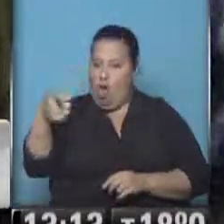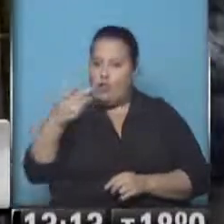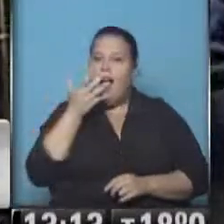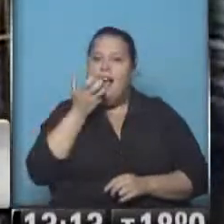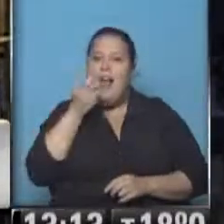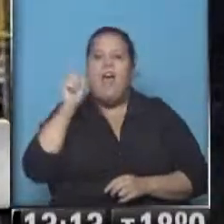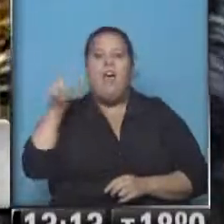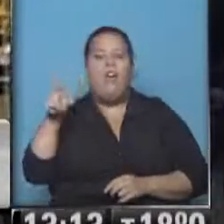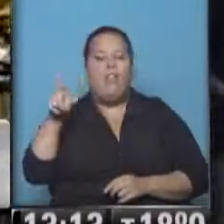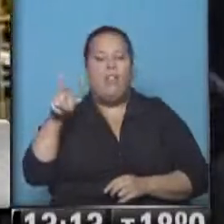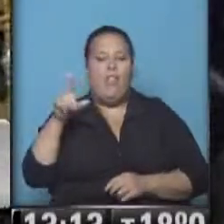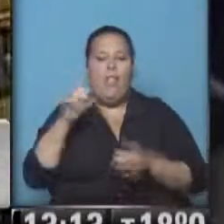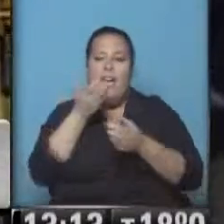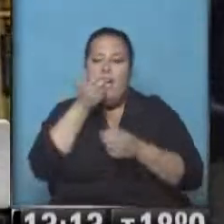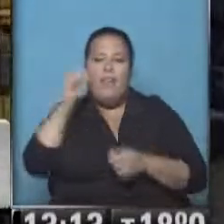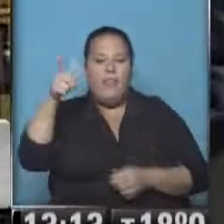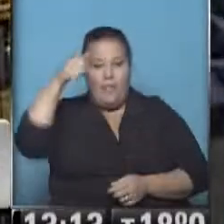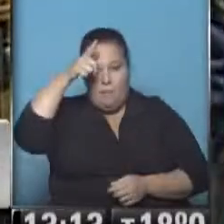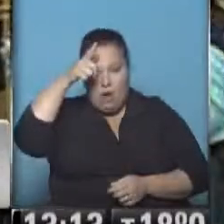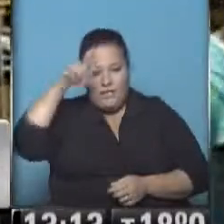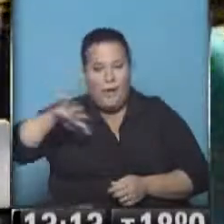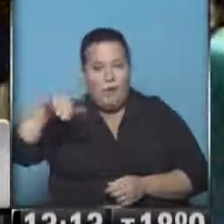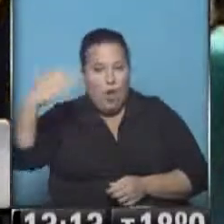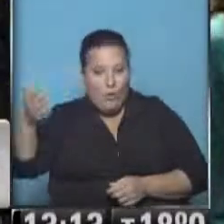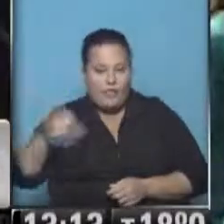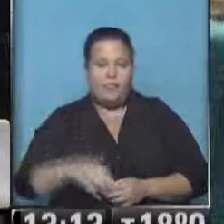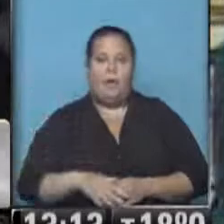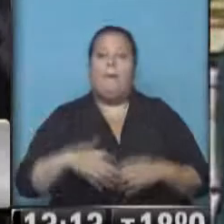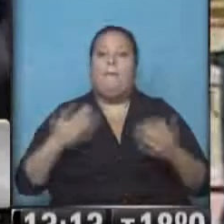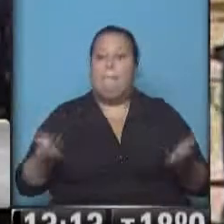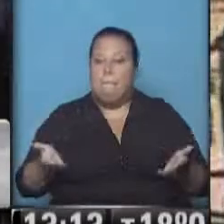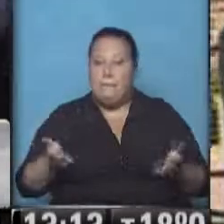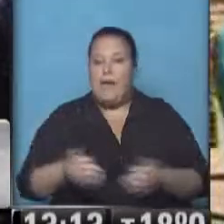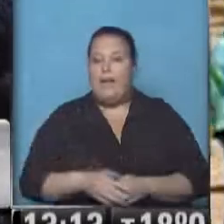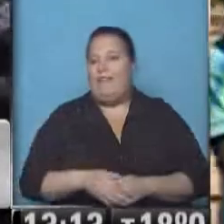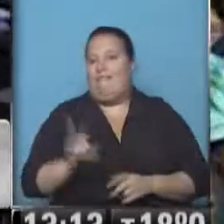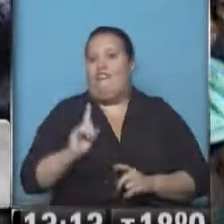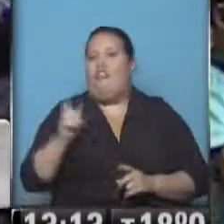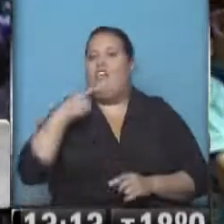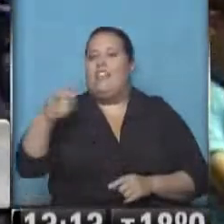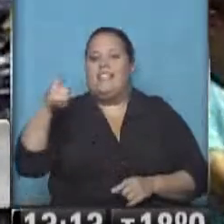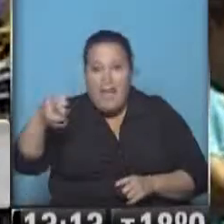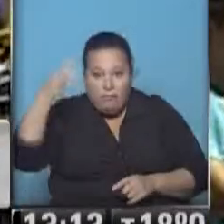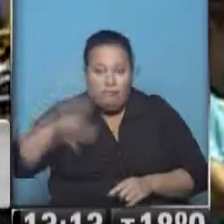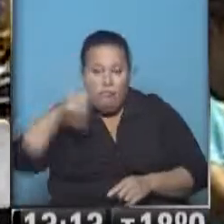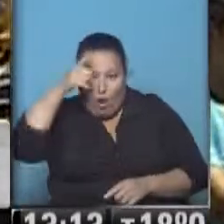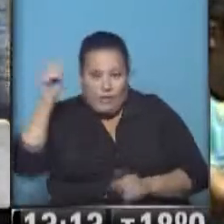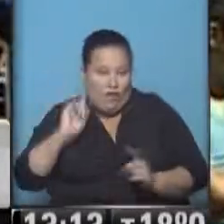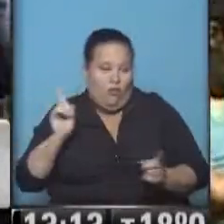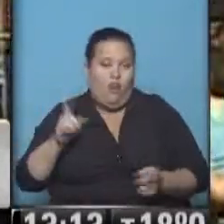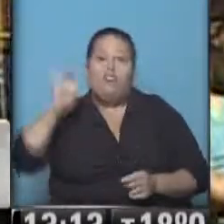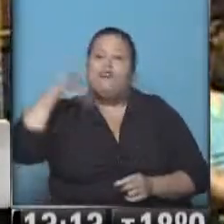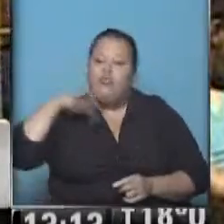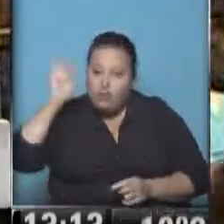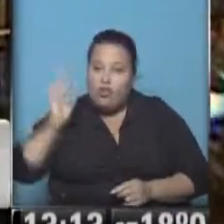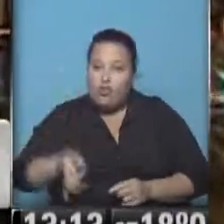handy que estaba con las modulaciones de la policía de la provincia, pero eso no quiere decir que haya sido policía, o sea, lo que sí